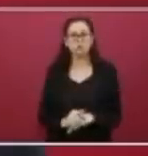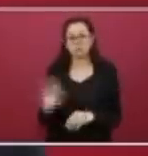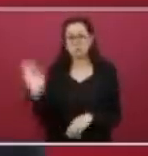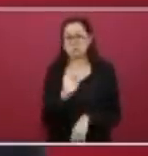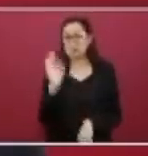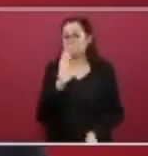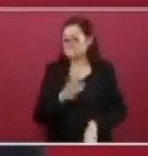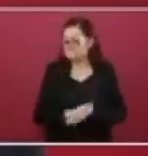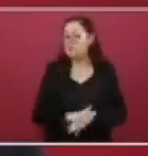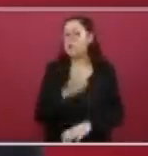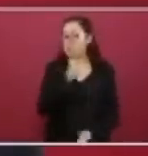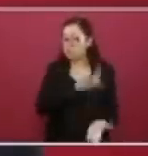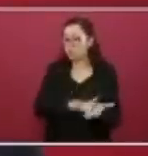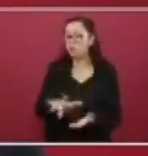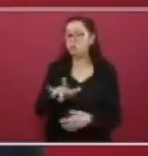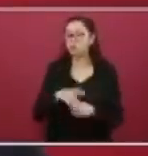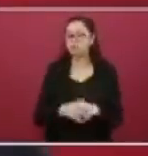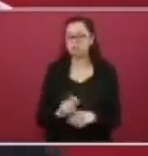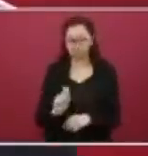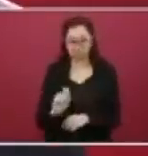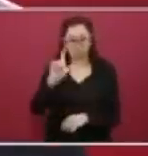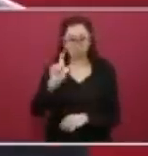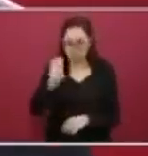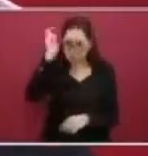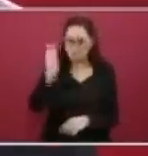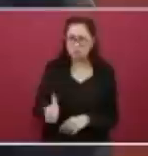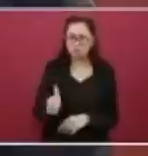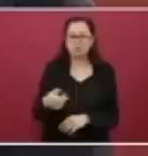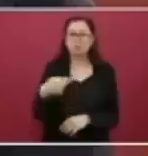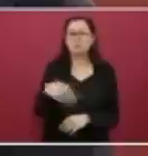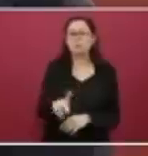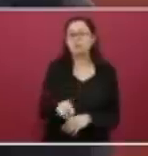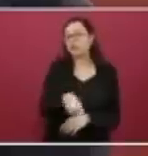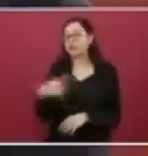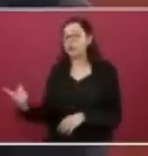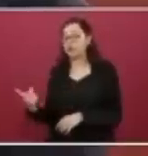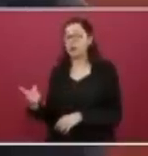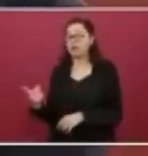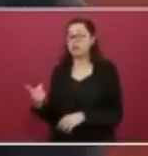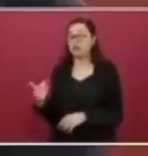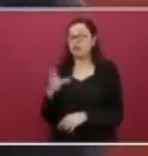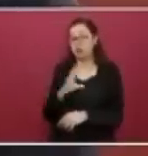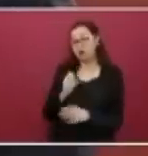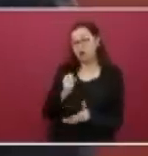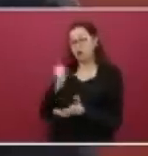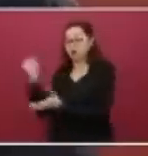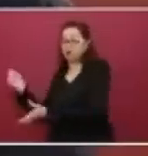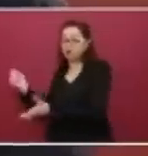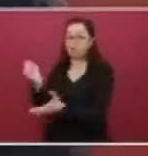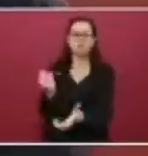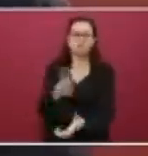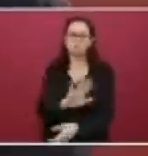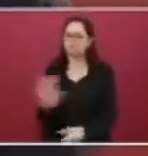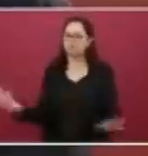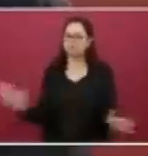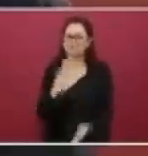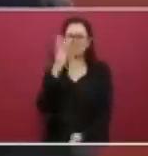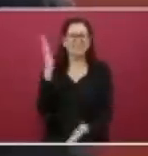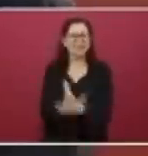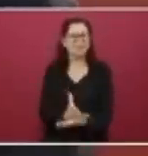más pero ya no con intermediarios eso se termina